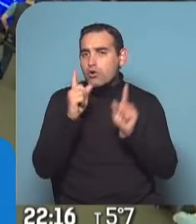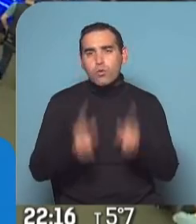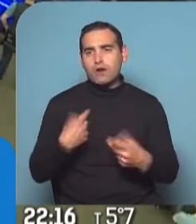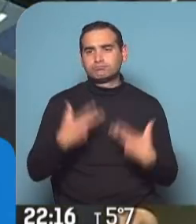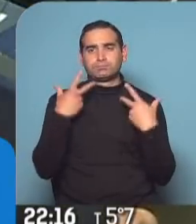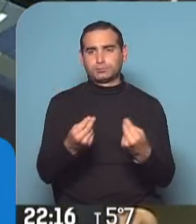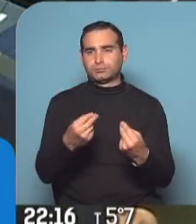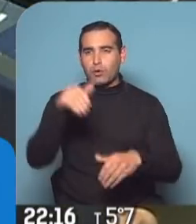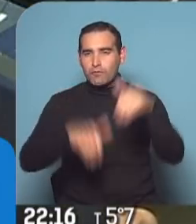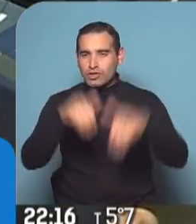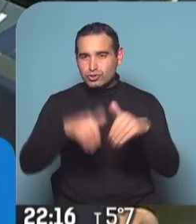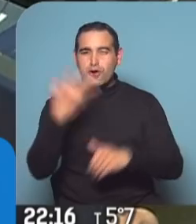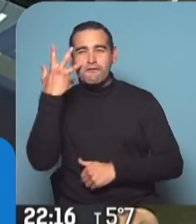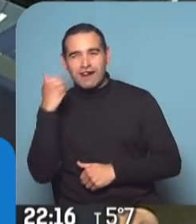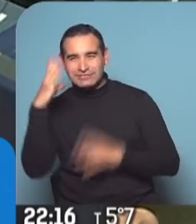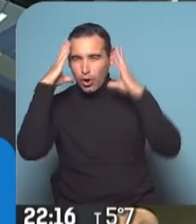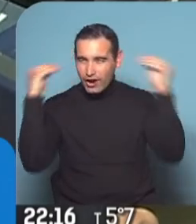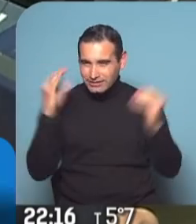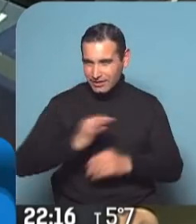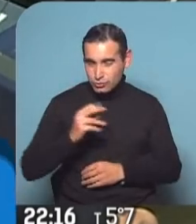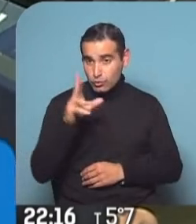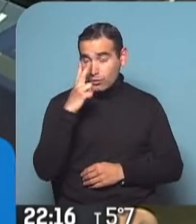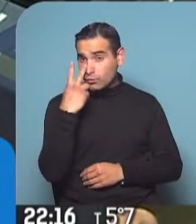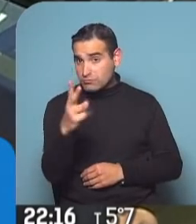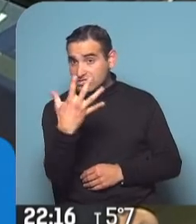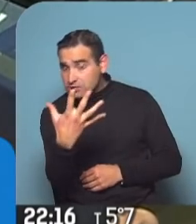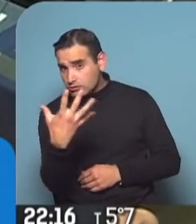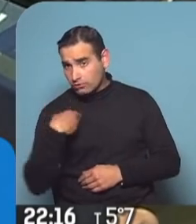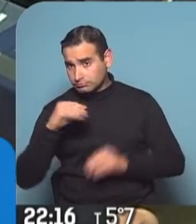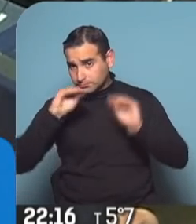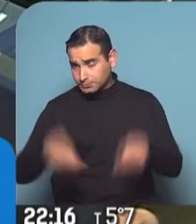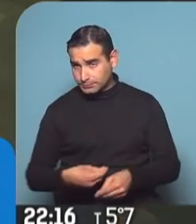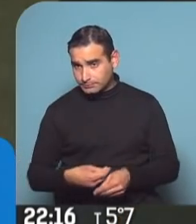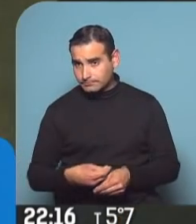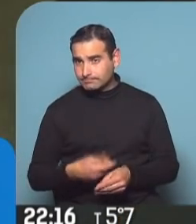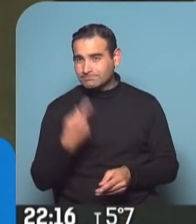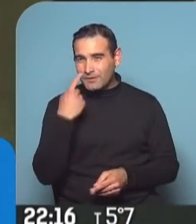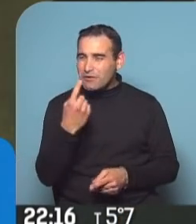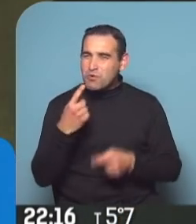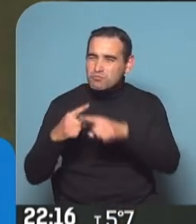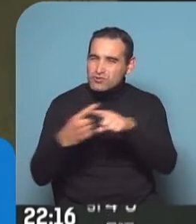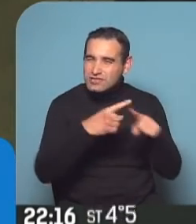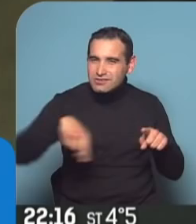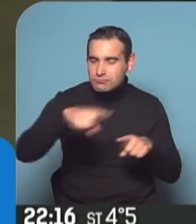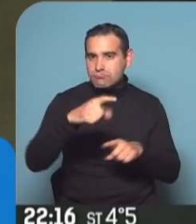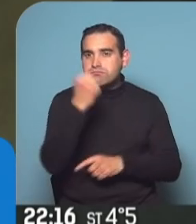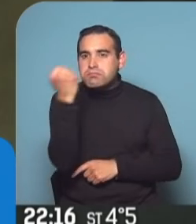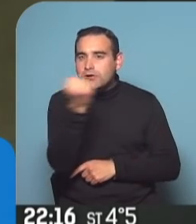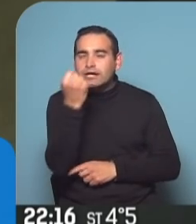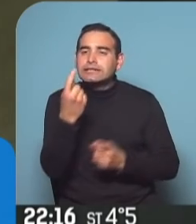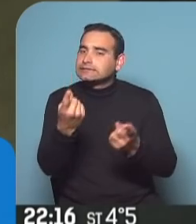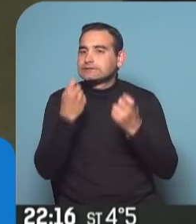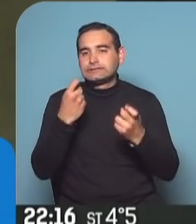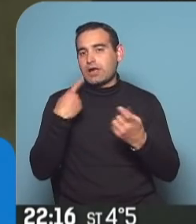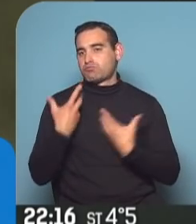en referéndums en Francia y en Holanda en 2005, y como esas medidas, esas políticas que son muy importantes, necesitan contar